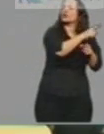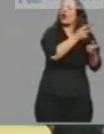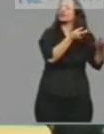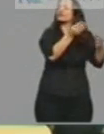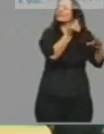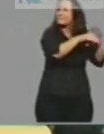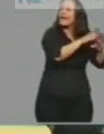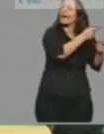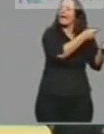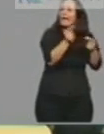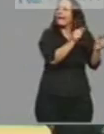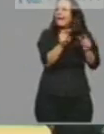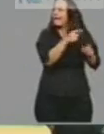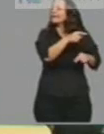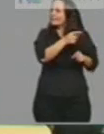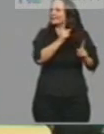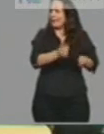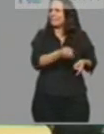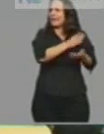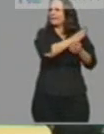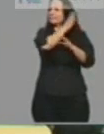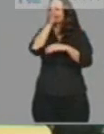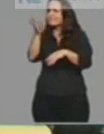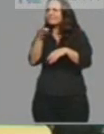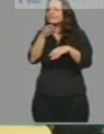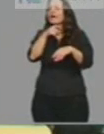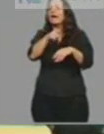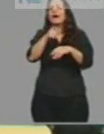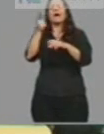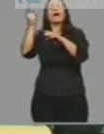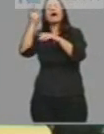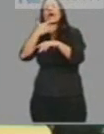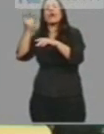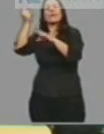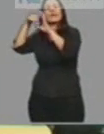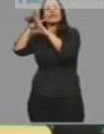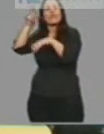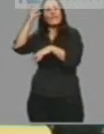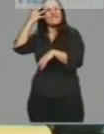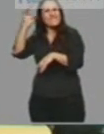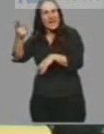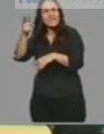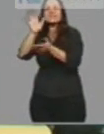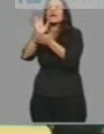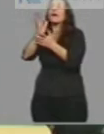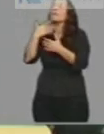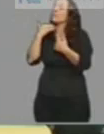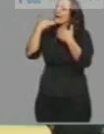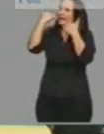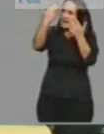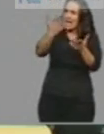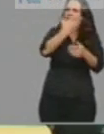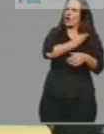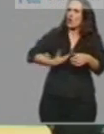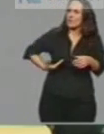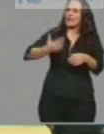tienen intereses y se han presentado al gobierno de la República de Francia, a quien agradecemos también su presentación ante